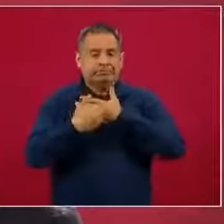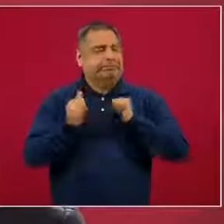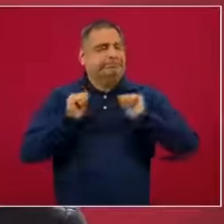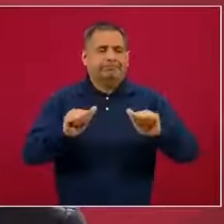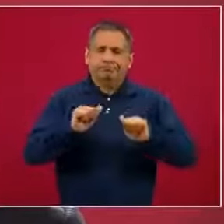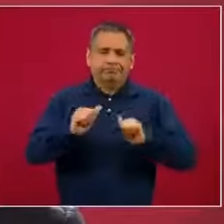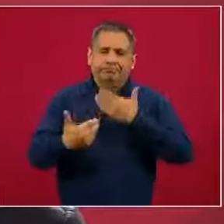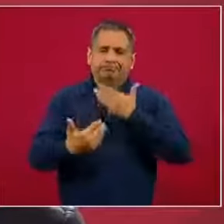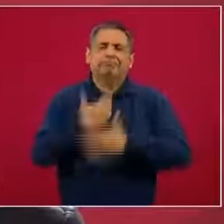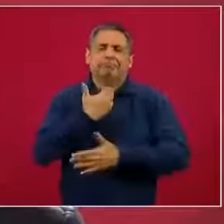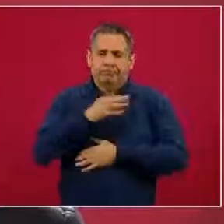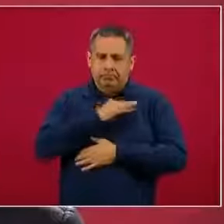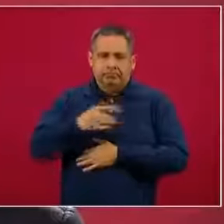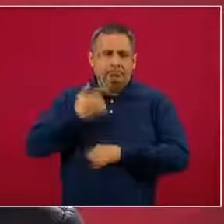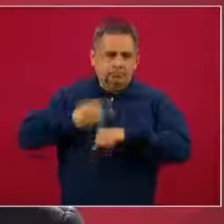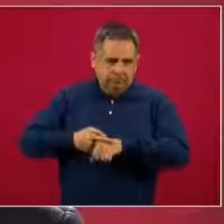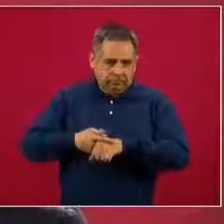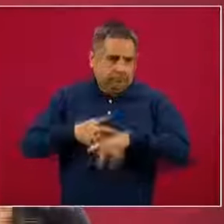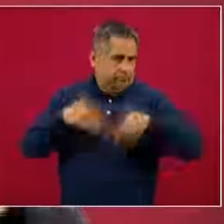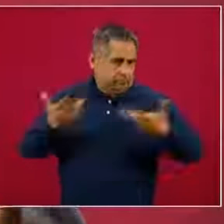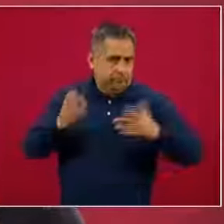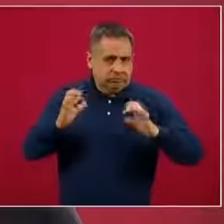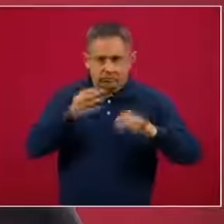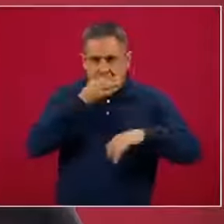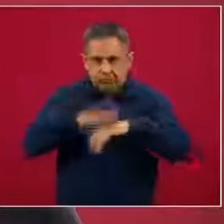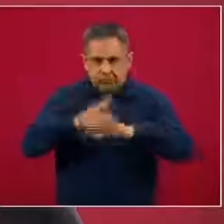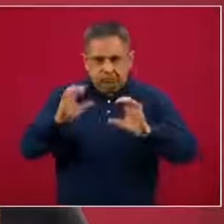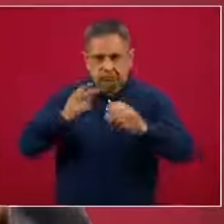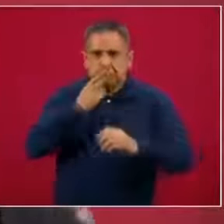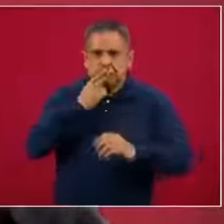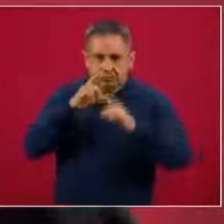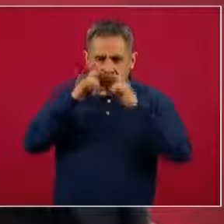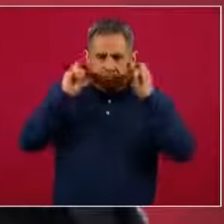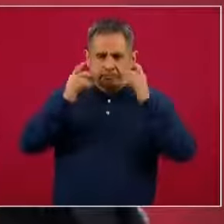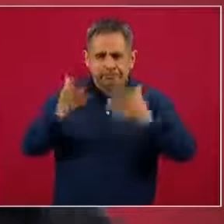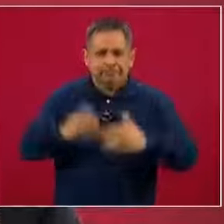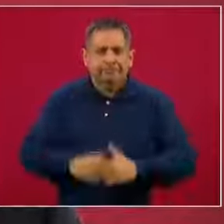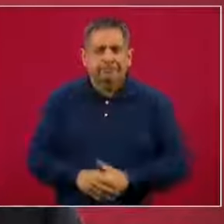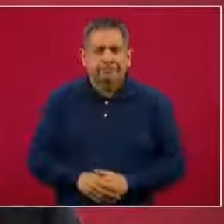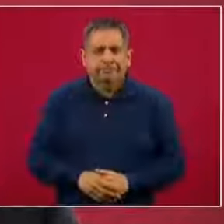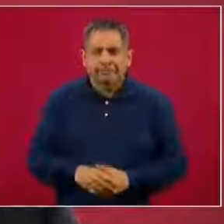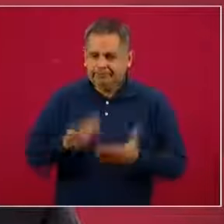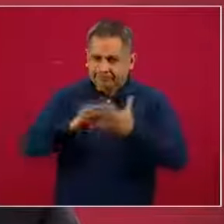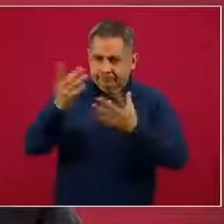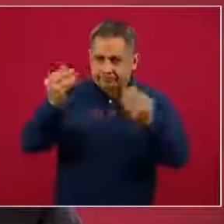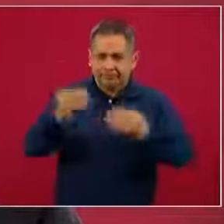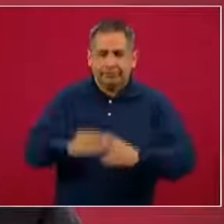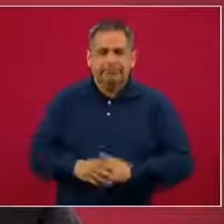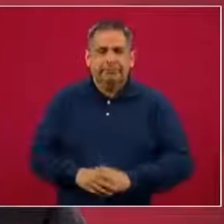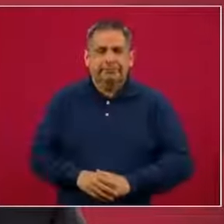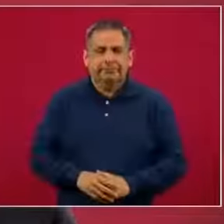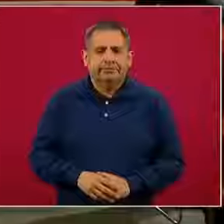para ayudar a los demás para protegerse. Por favor, utilícenlo. Muchas gracias.